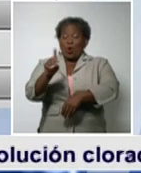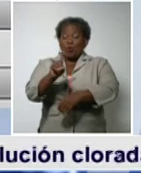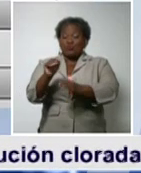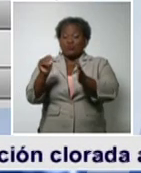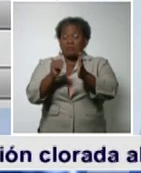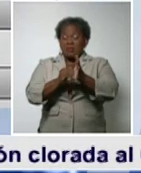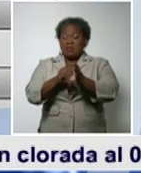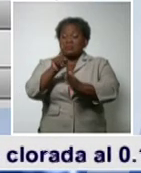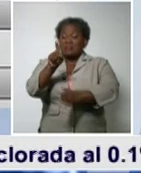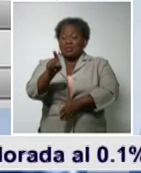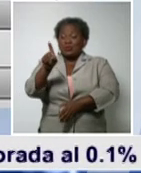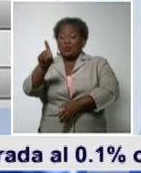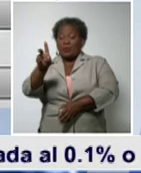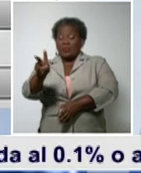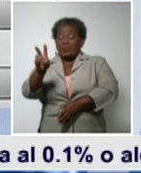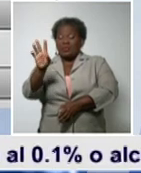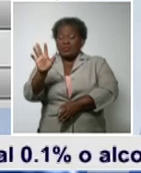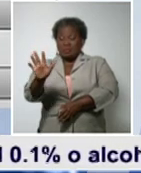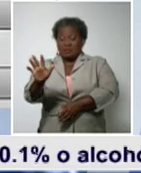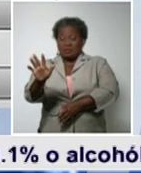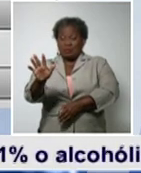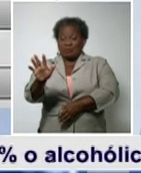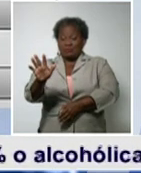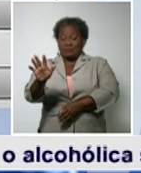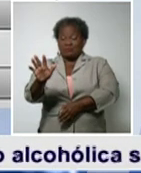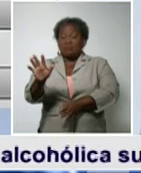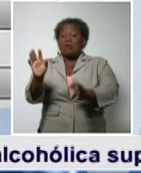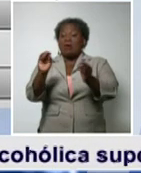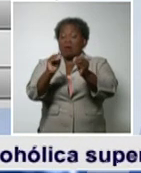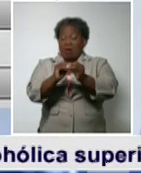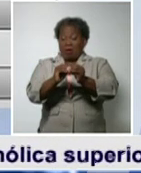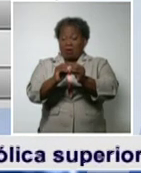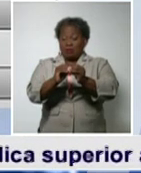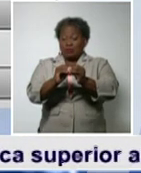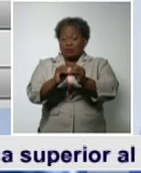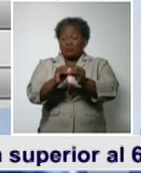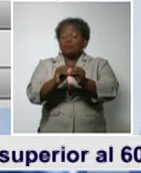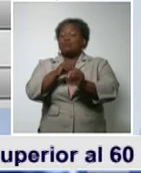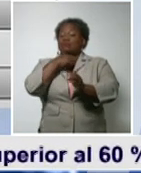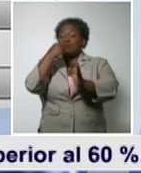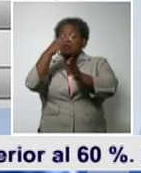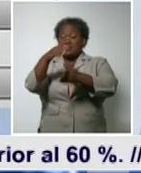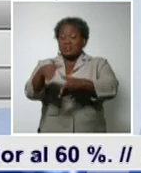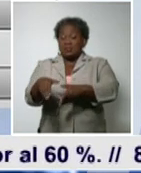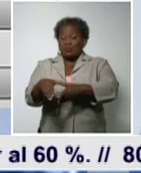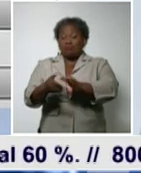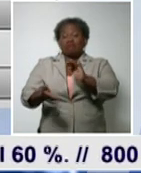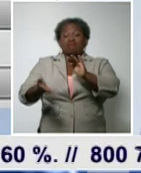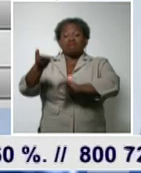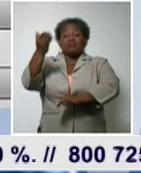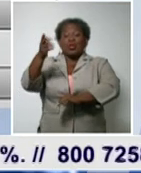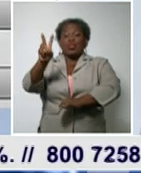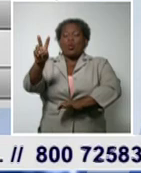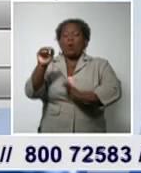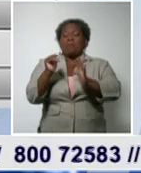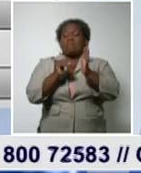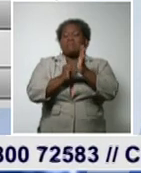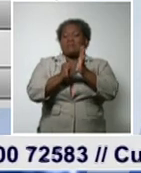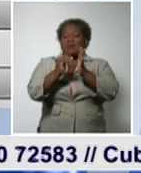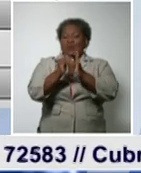11.125, y hace que la cifra total de fallecidos pues ascienda a